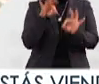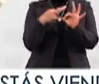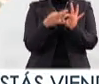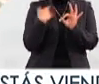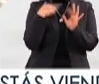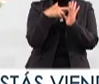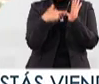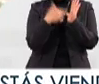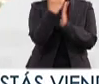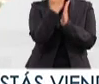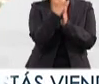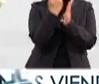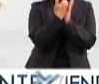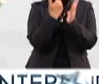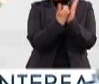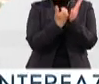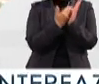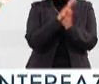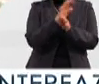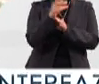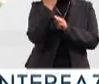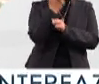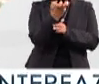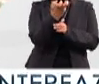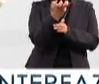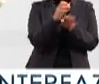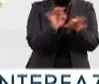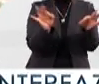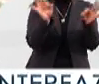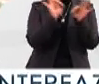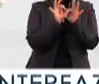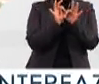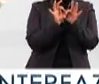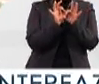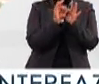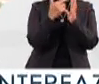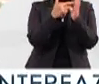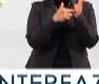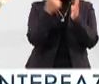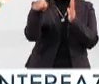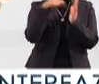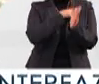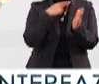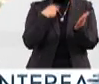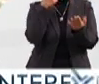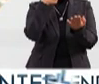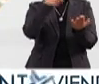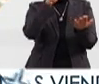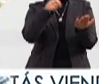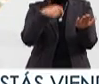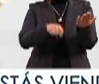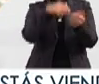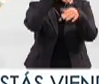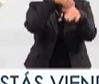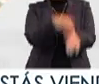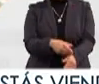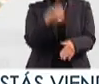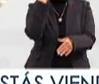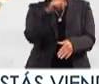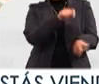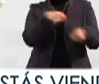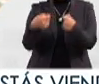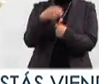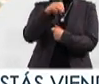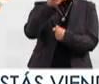puntuales en los requisitos y cuáles son estos principales requisitos que tú tuviste que cumplir que obtener para